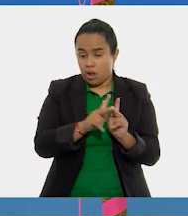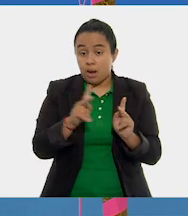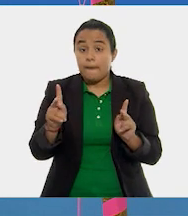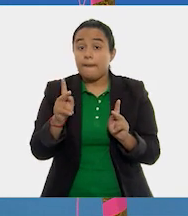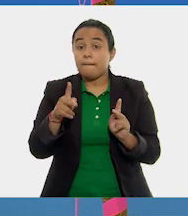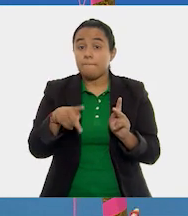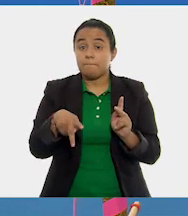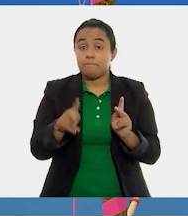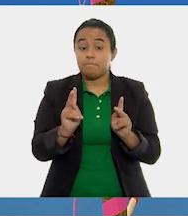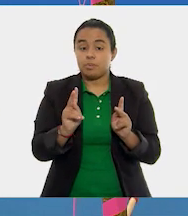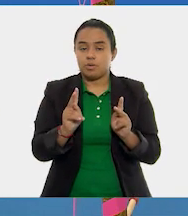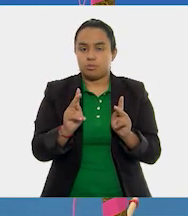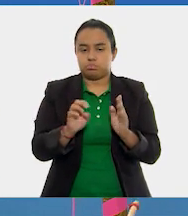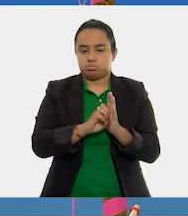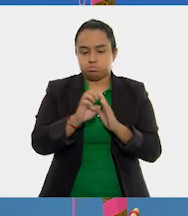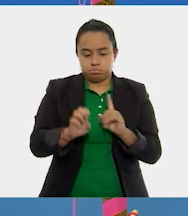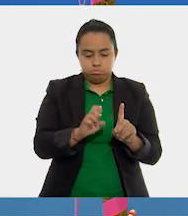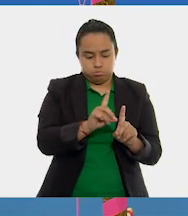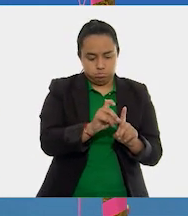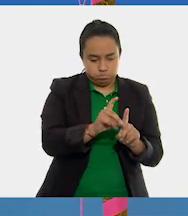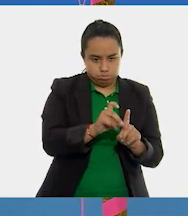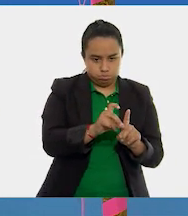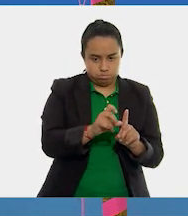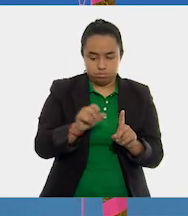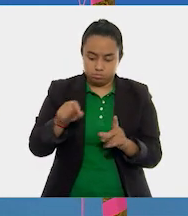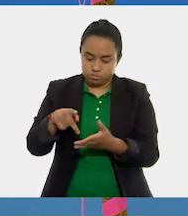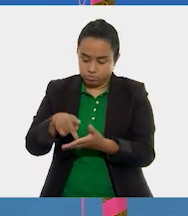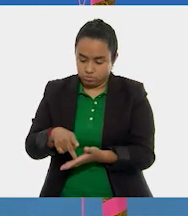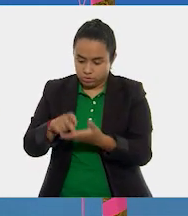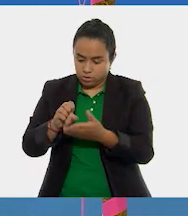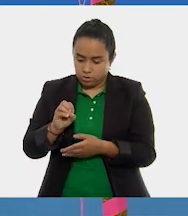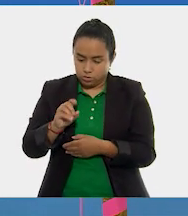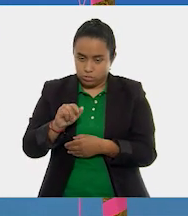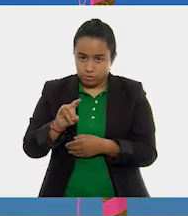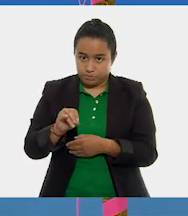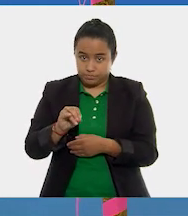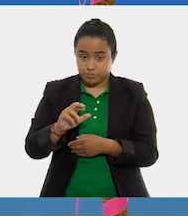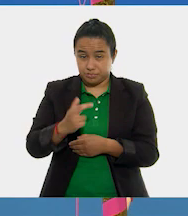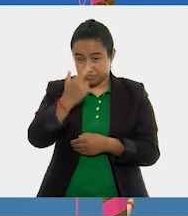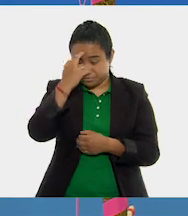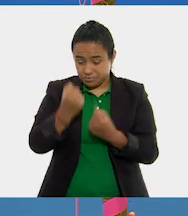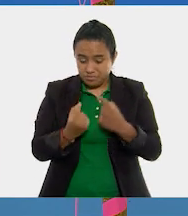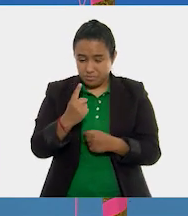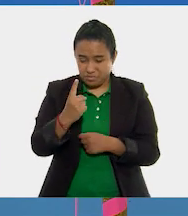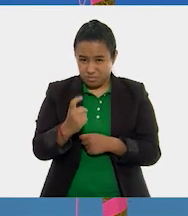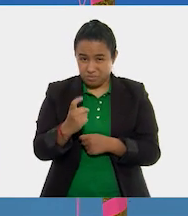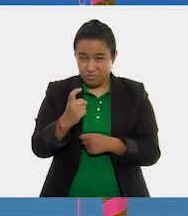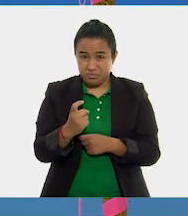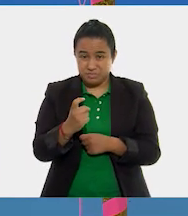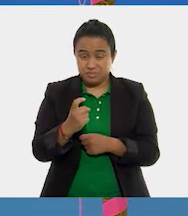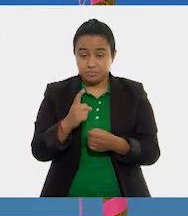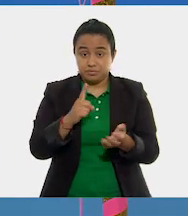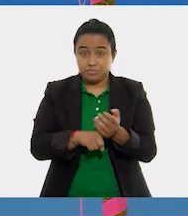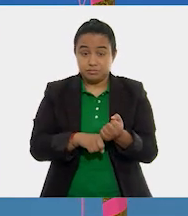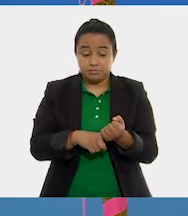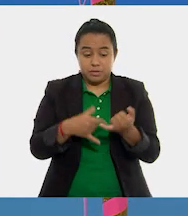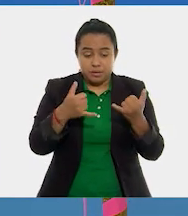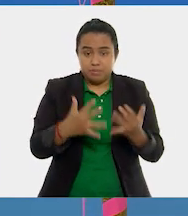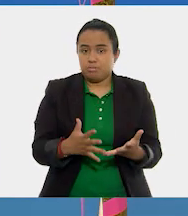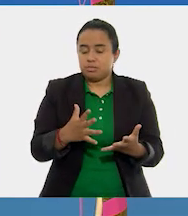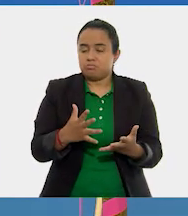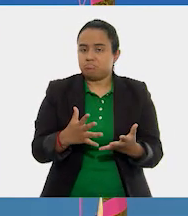y cuando pues sea, en este caso, agua y el mismo sólido. Recordamos que algunos líquidos no son más